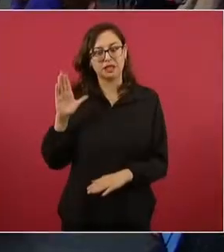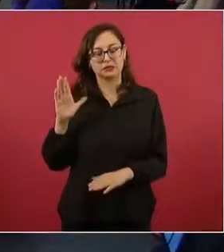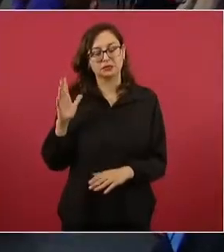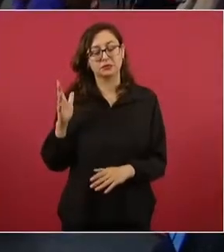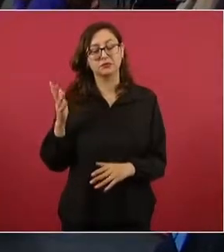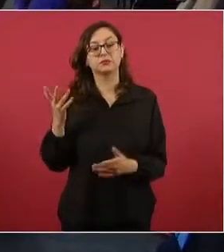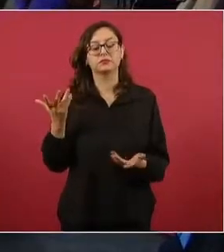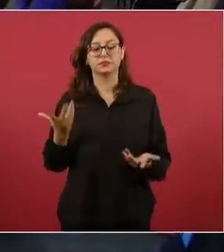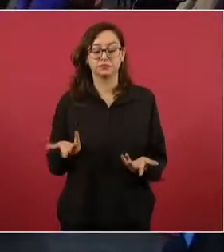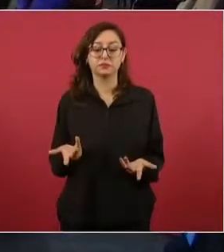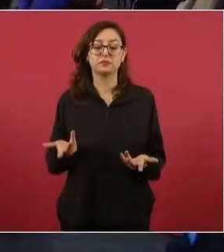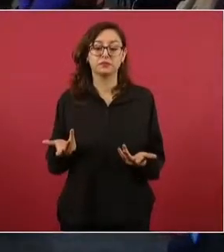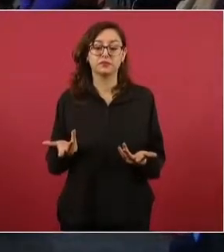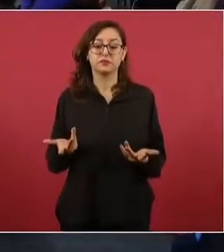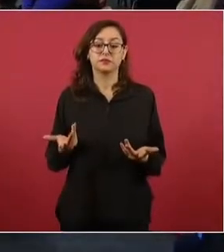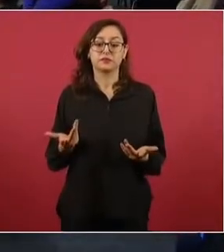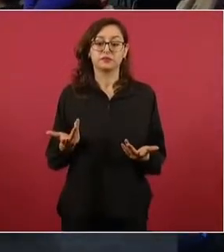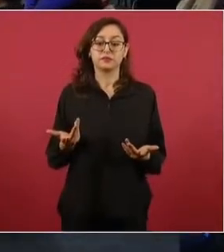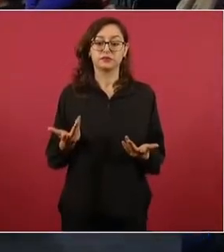Hay